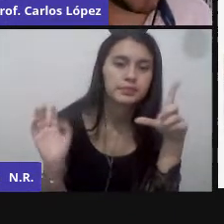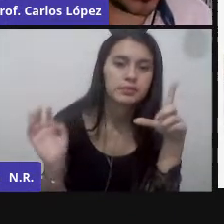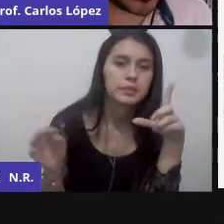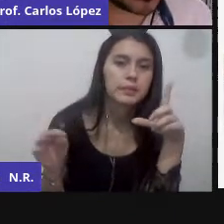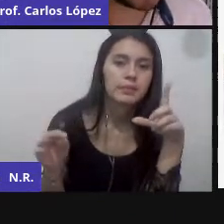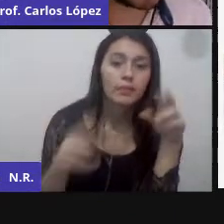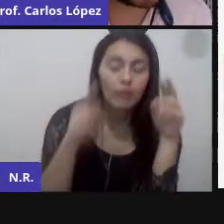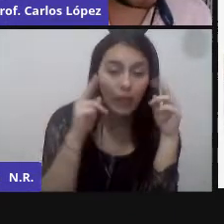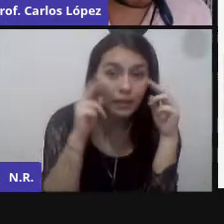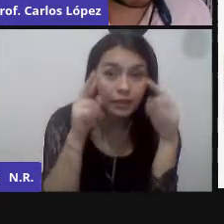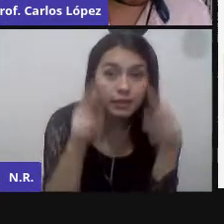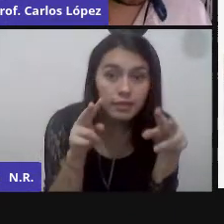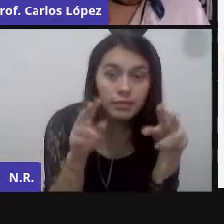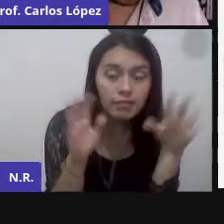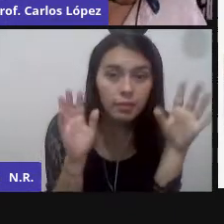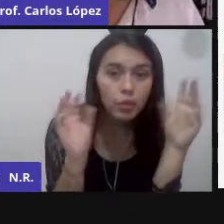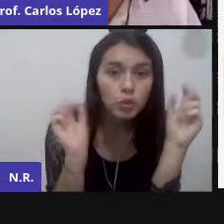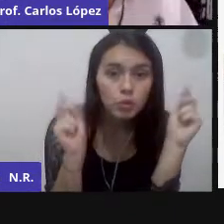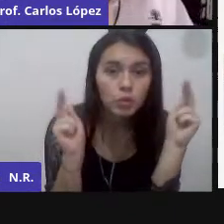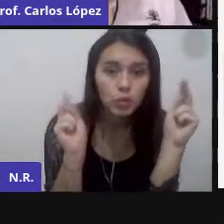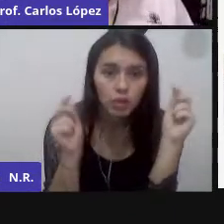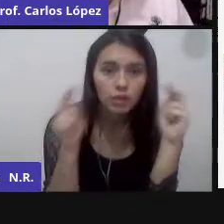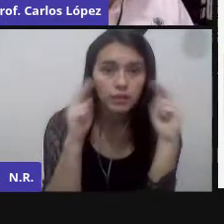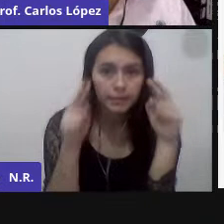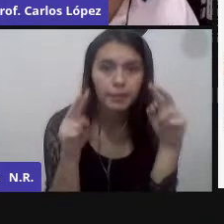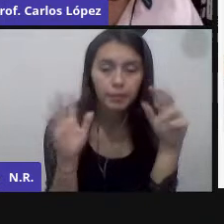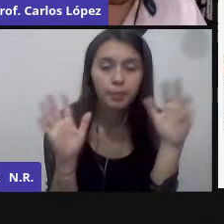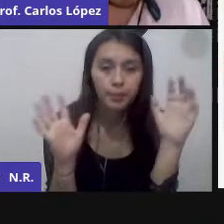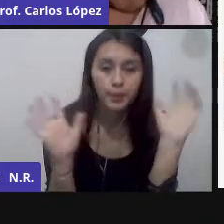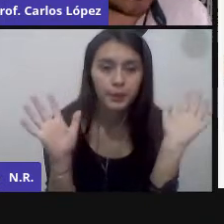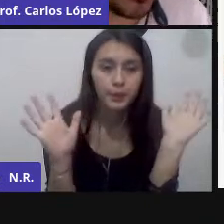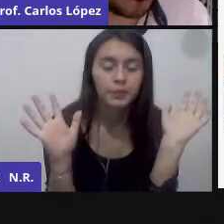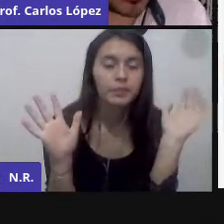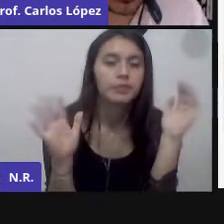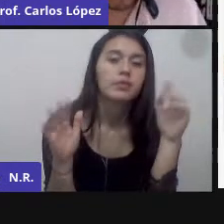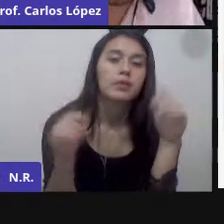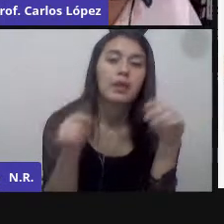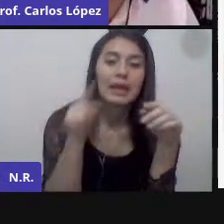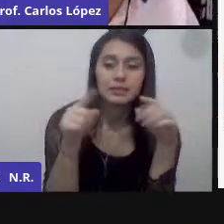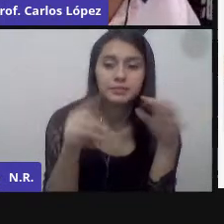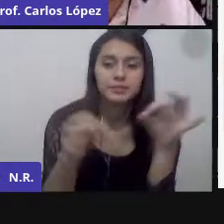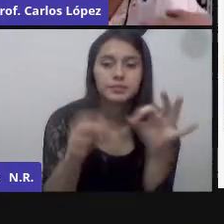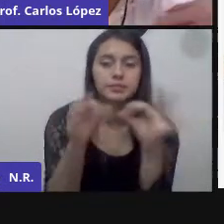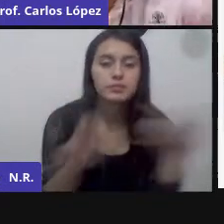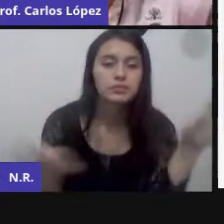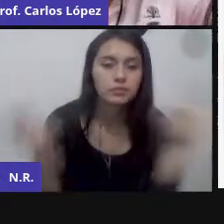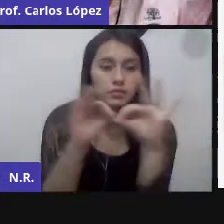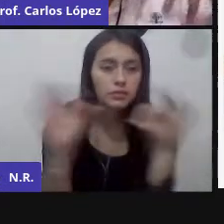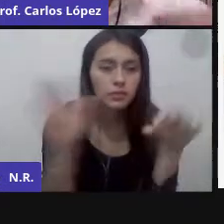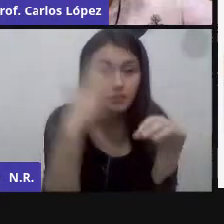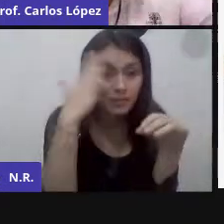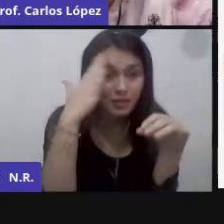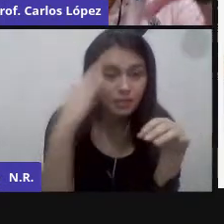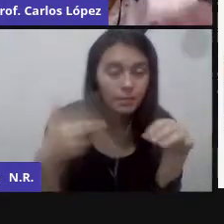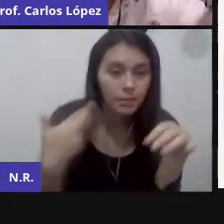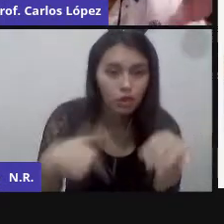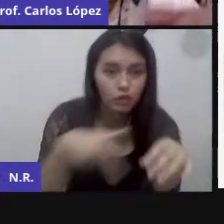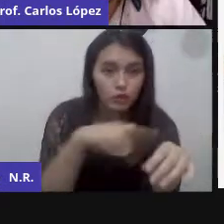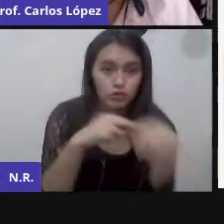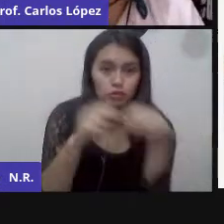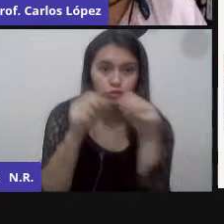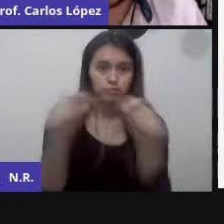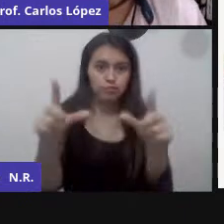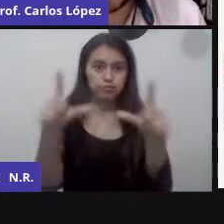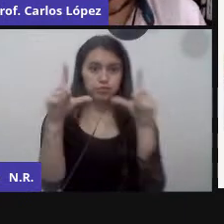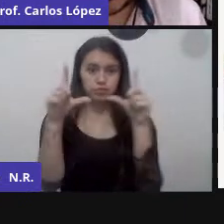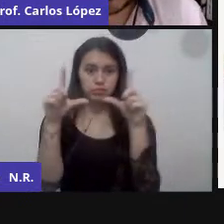estamos viendo bien, George? Sí, correcto, lo estamos viendo bien. Entonces, es muy importante que sepan que esto es lo que nosotros vemos